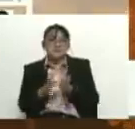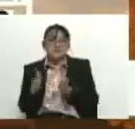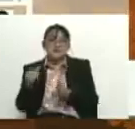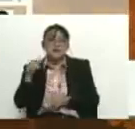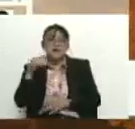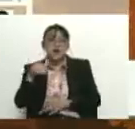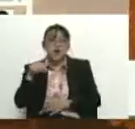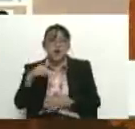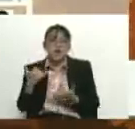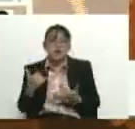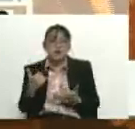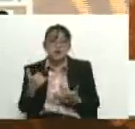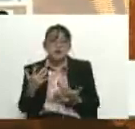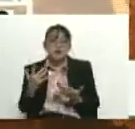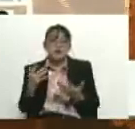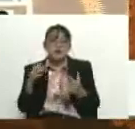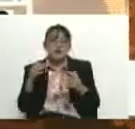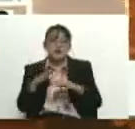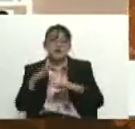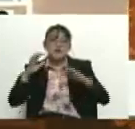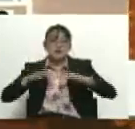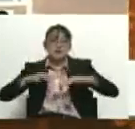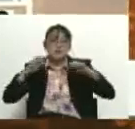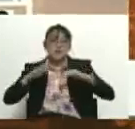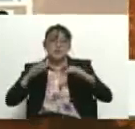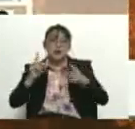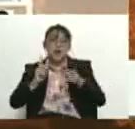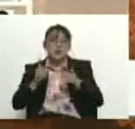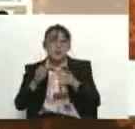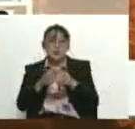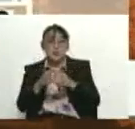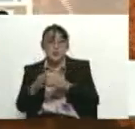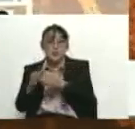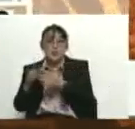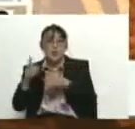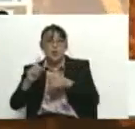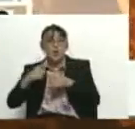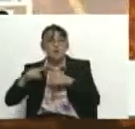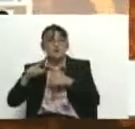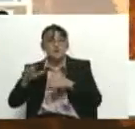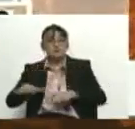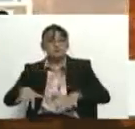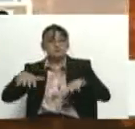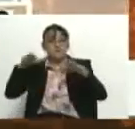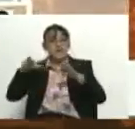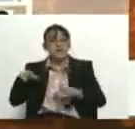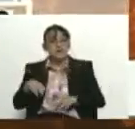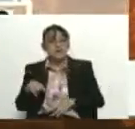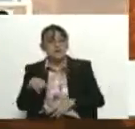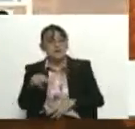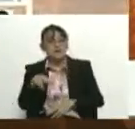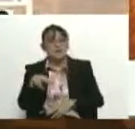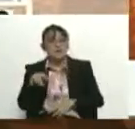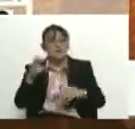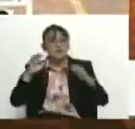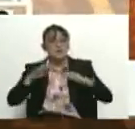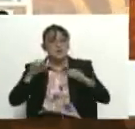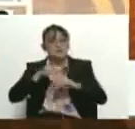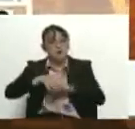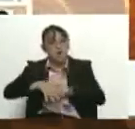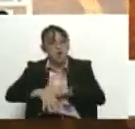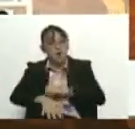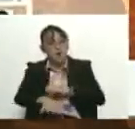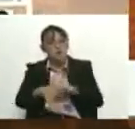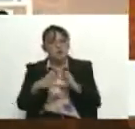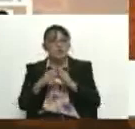que como sabemos ha sido muy lluvioso en unos sectores en otros la crisis de Río porque llueve en las cabeceras del río inunda toda esta